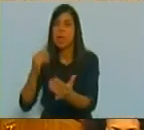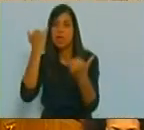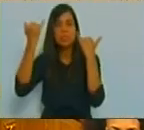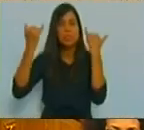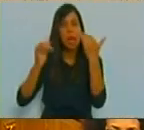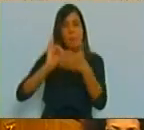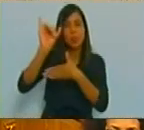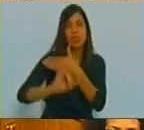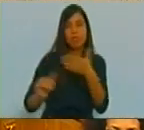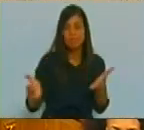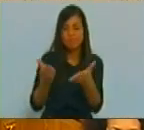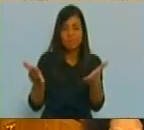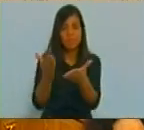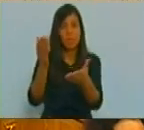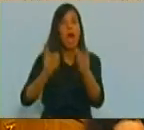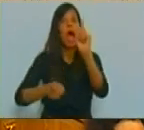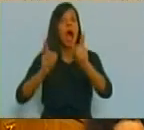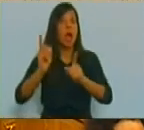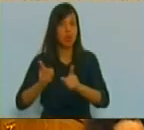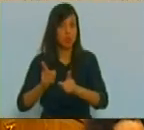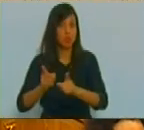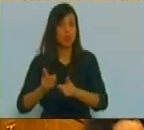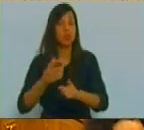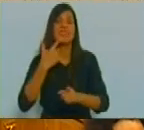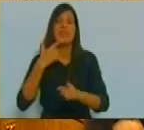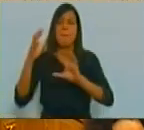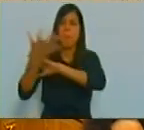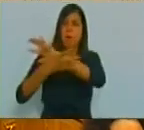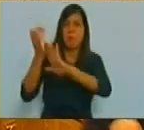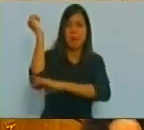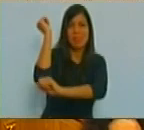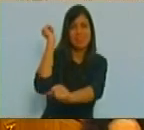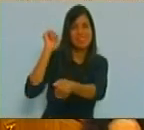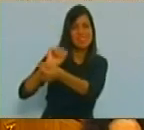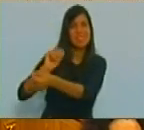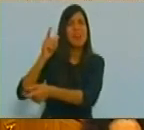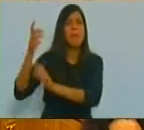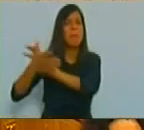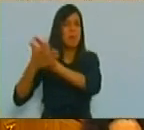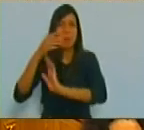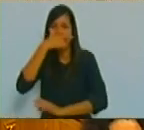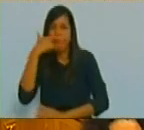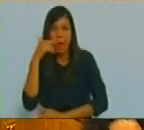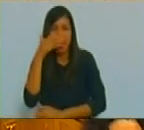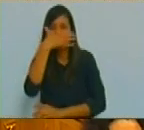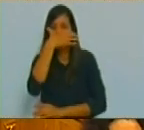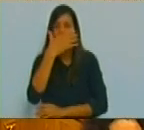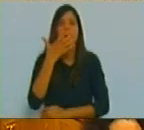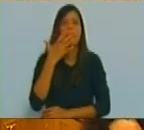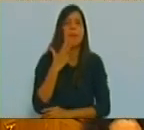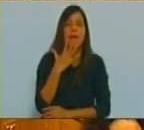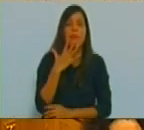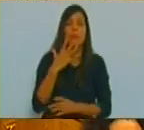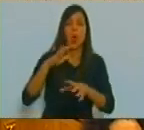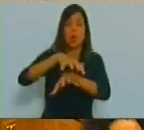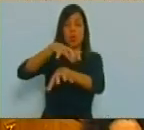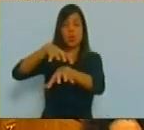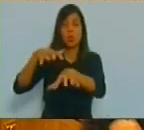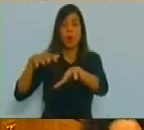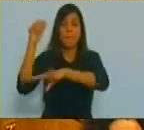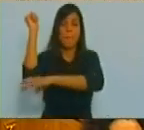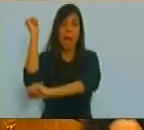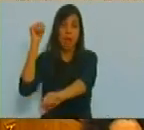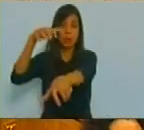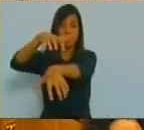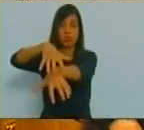fenómenos sociales algunos inoculados o es que alguien puede tener duda de que el aumento de la criminalidad en esos